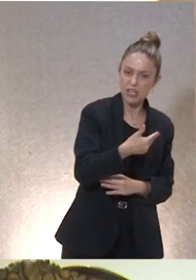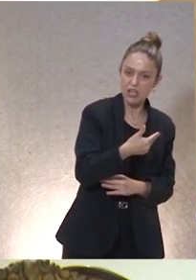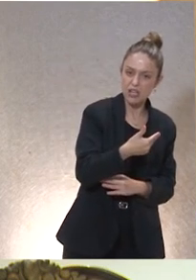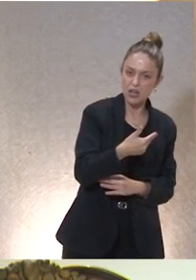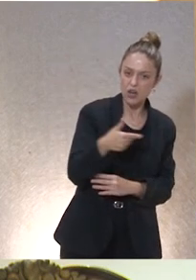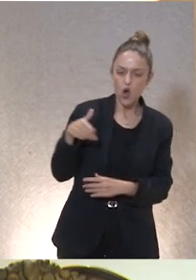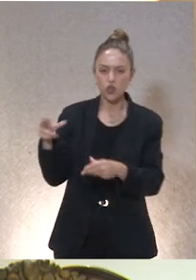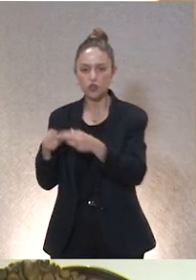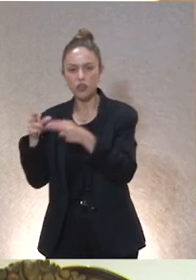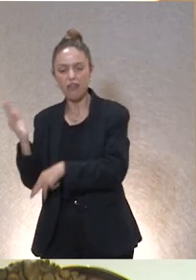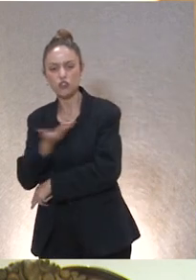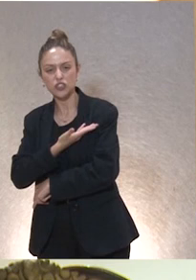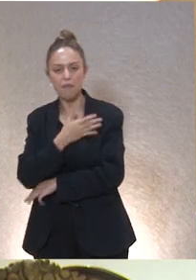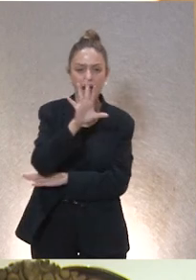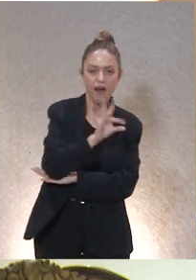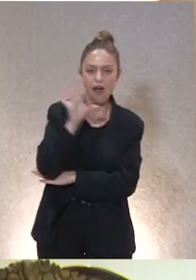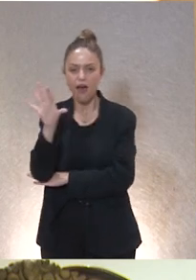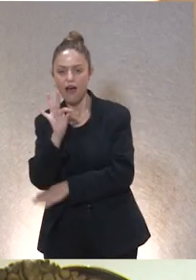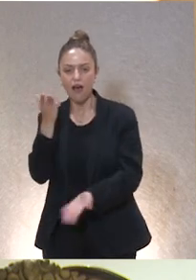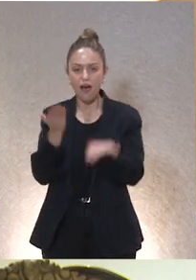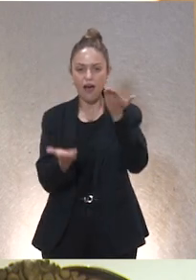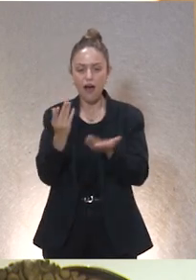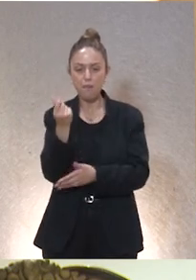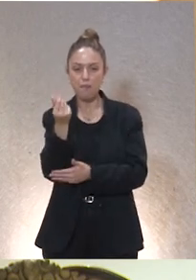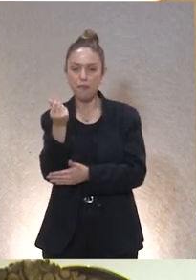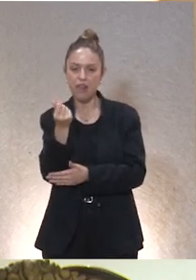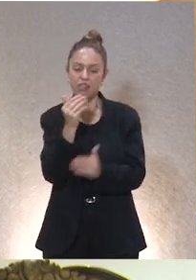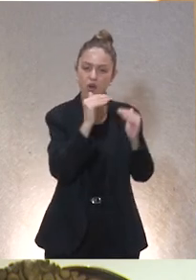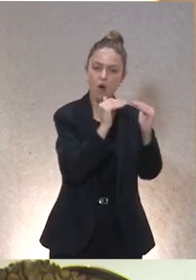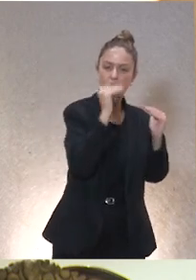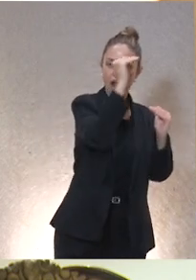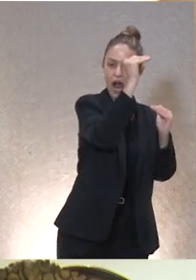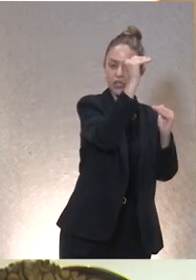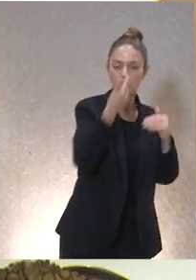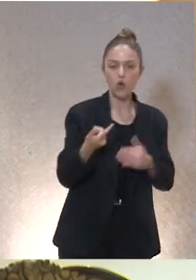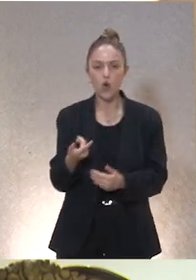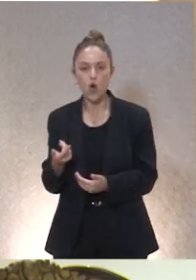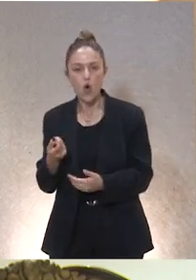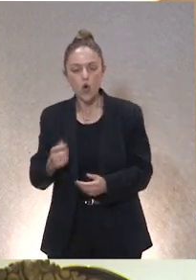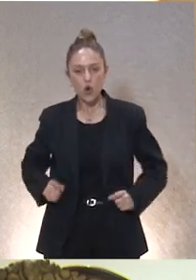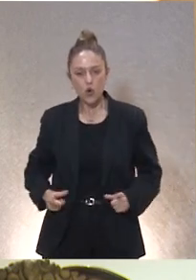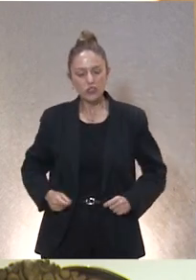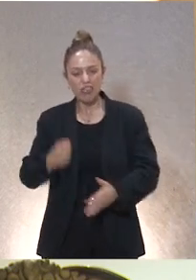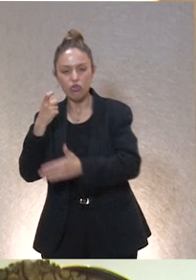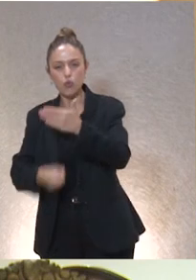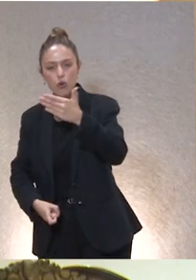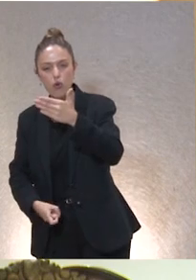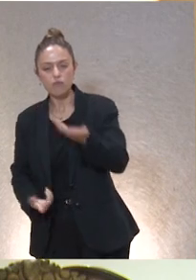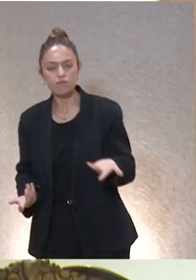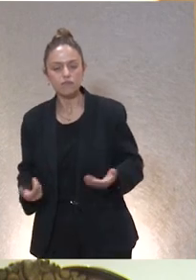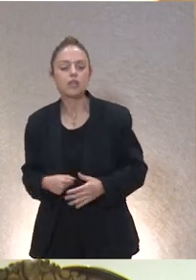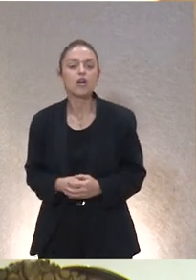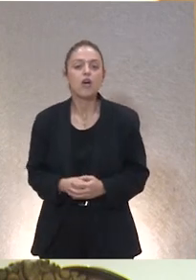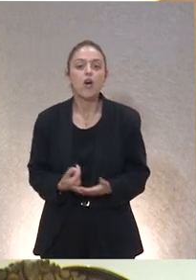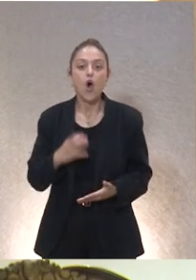nos daña como sociedad qué precio Es más alto qué coste es más duro Walter concre dijo concluía